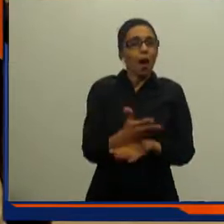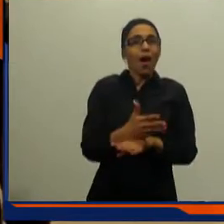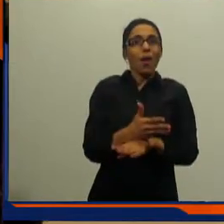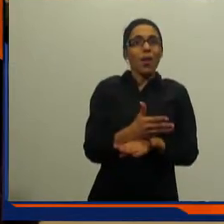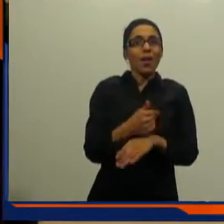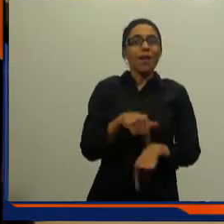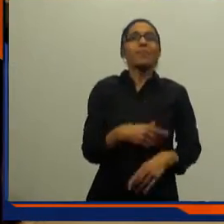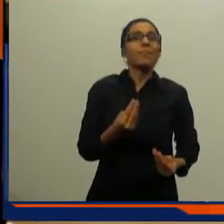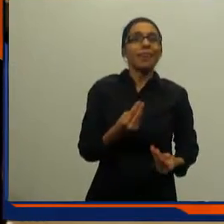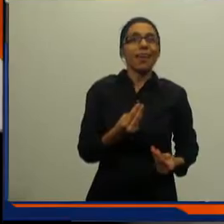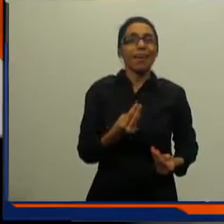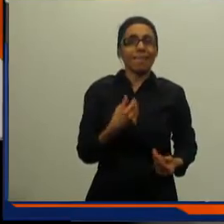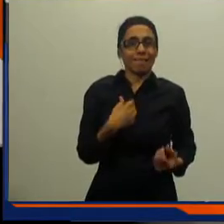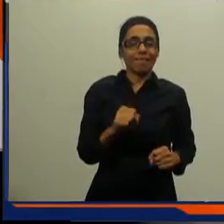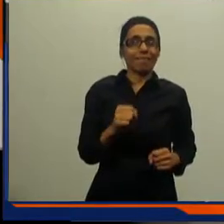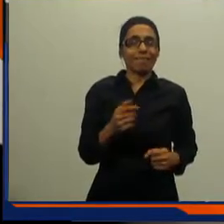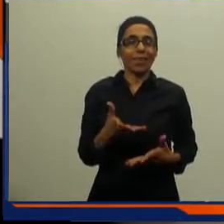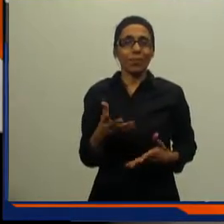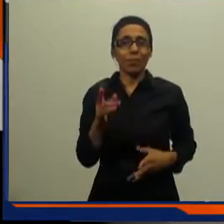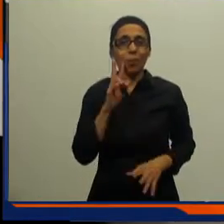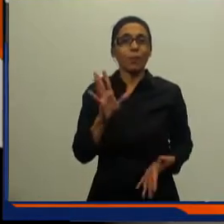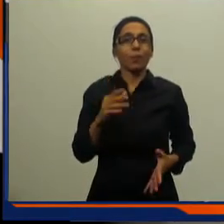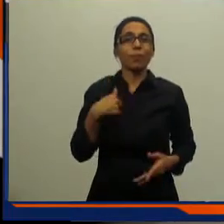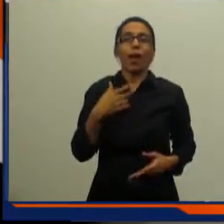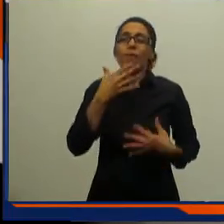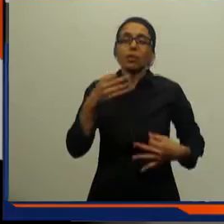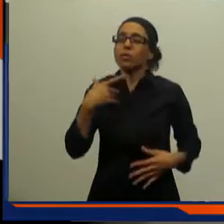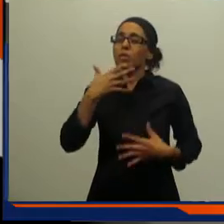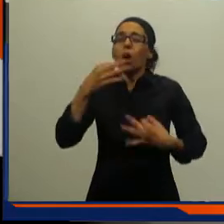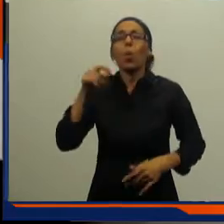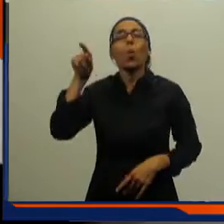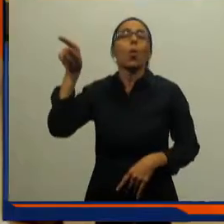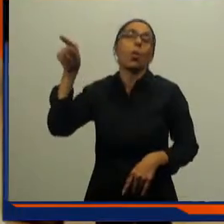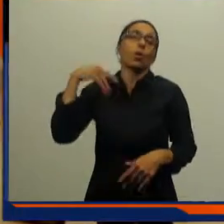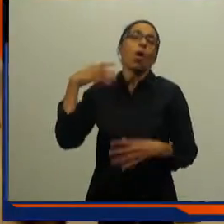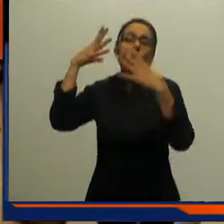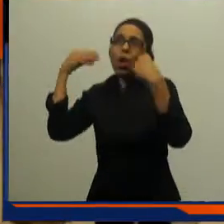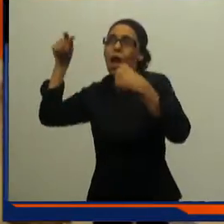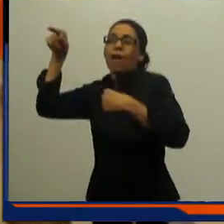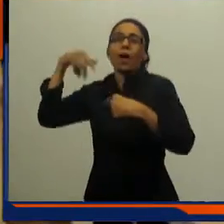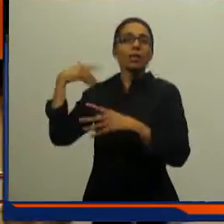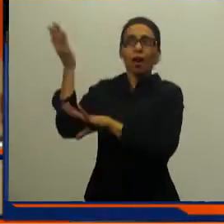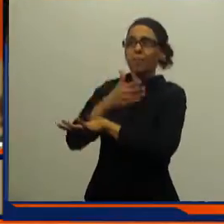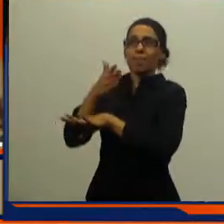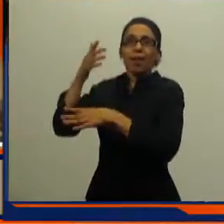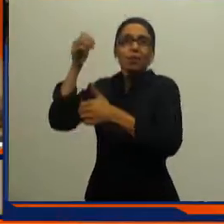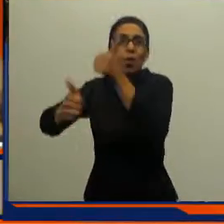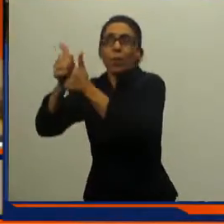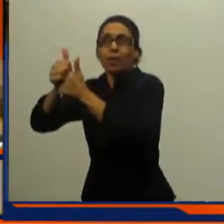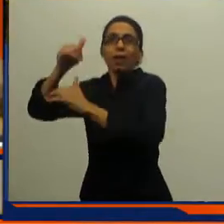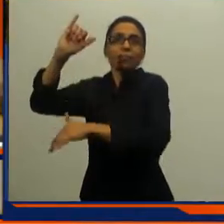bueno, obviamente lo que va a ser allá. Es verdad que ellas van a ser favoritas, seguramente vienen de ganar la World League y otros